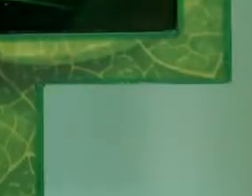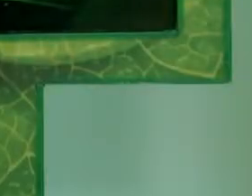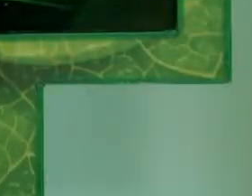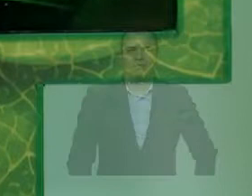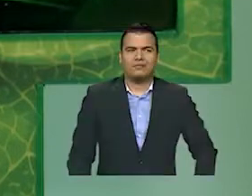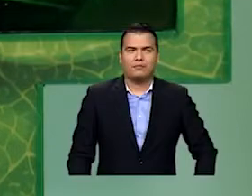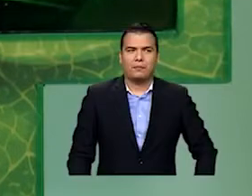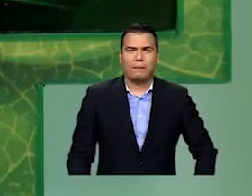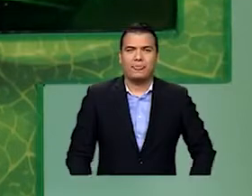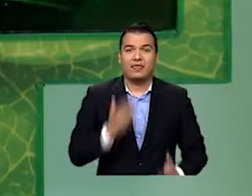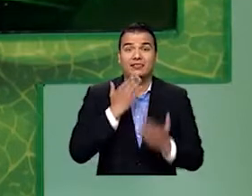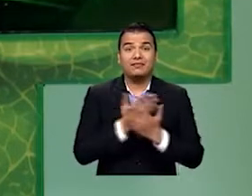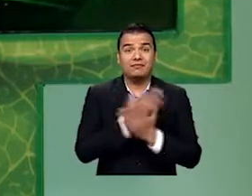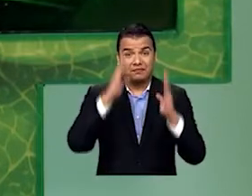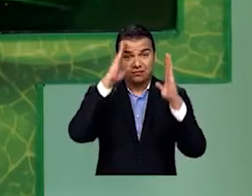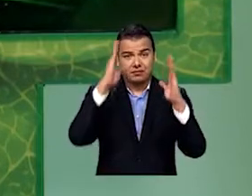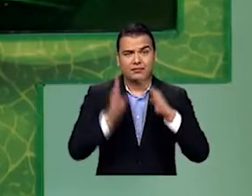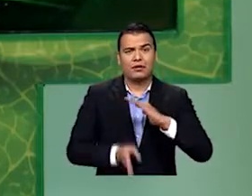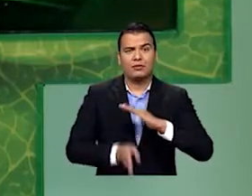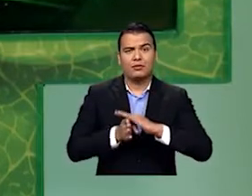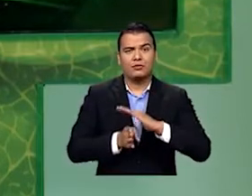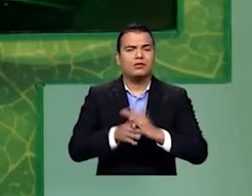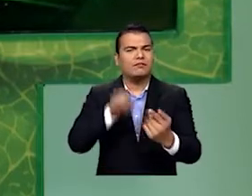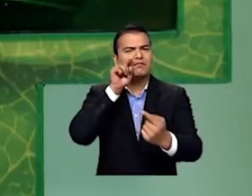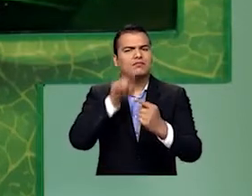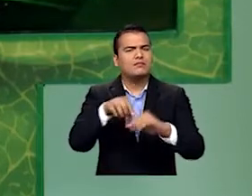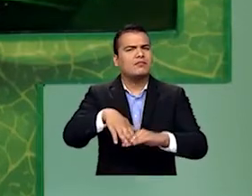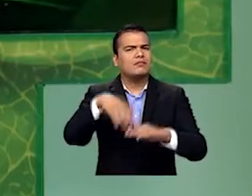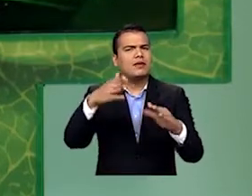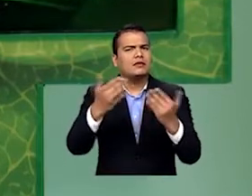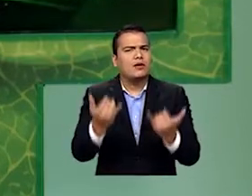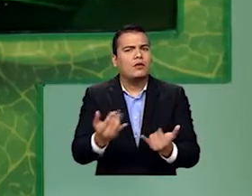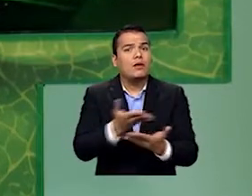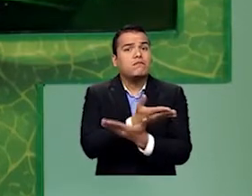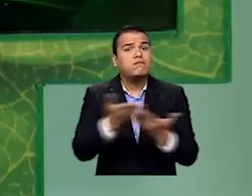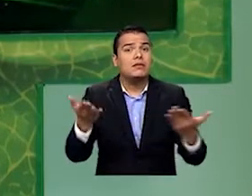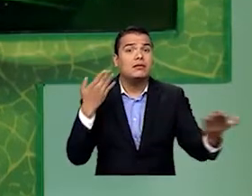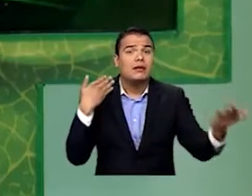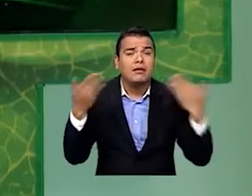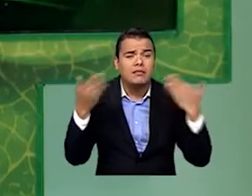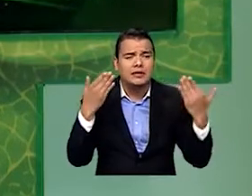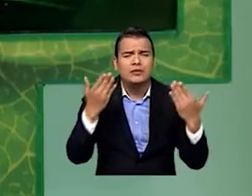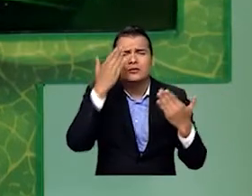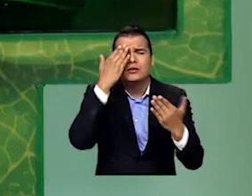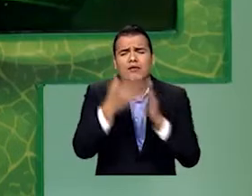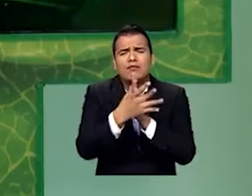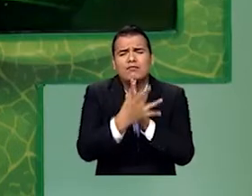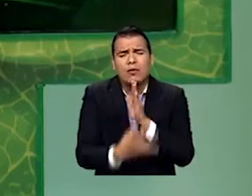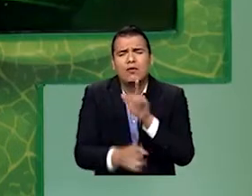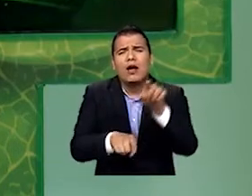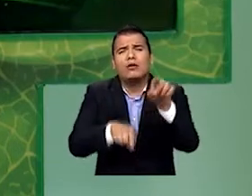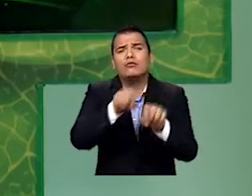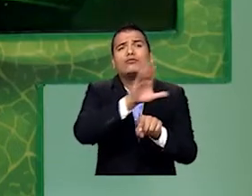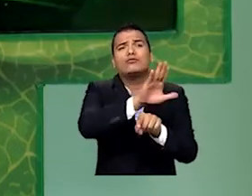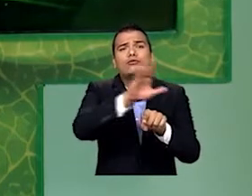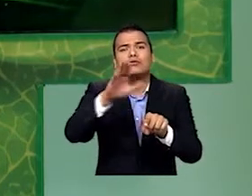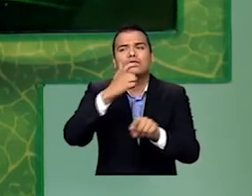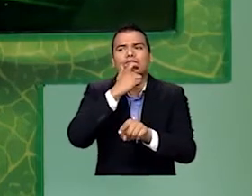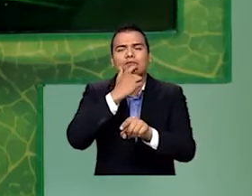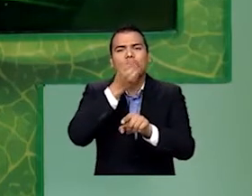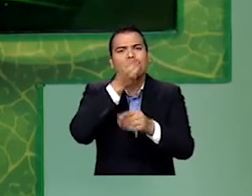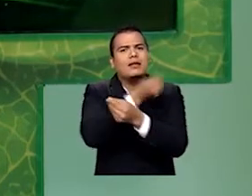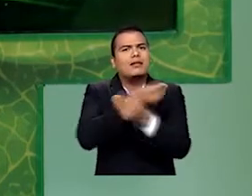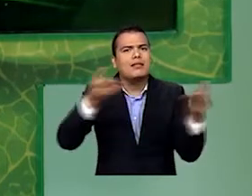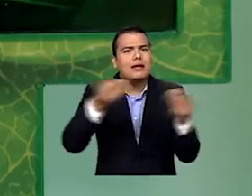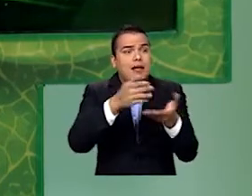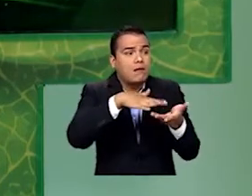Qué bueno que siguen con nosotros. Garantizar la seguridad alimentaria de las familias campesinas menos favorecidas al tiempo que se restauran los